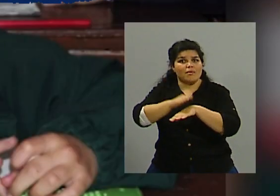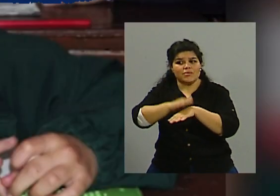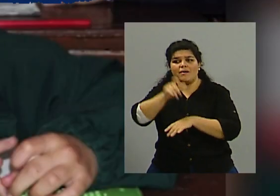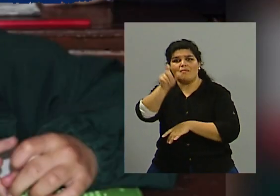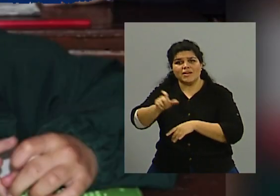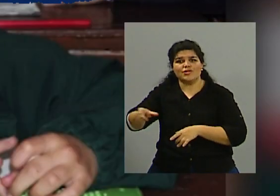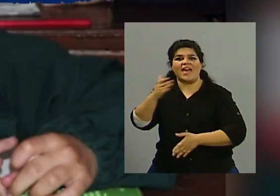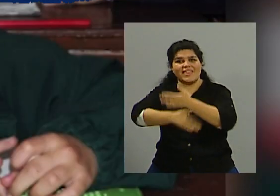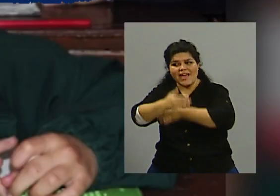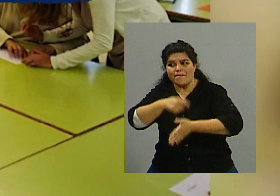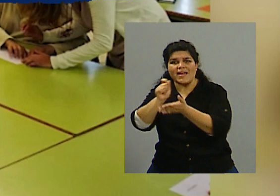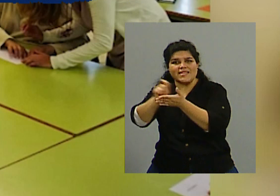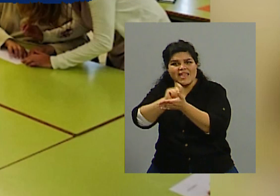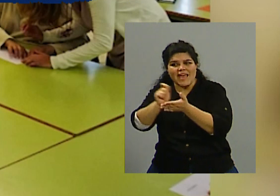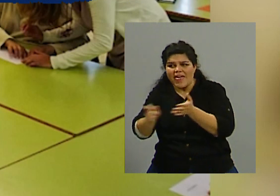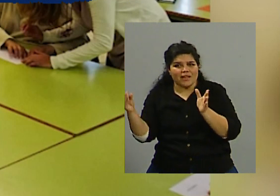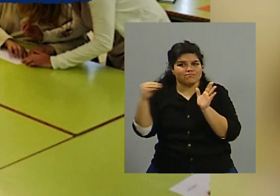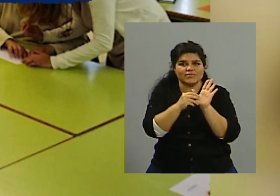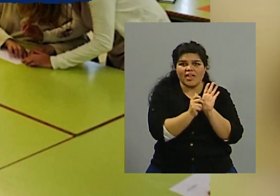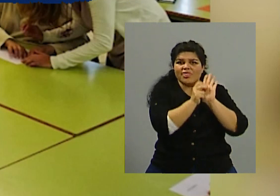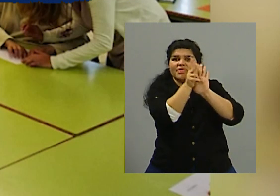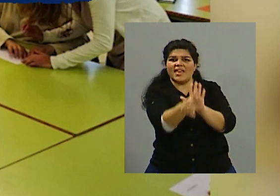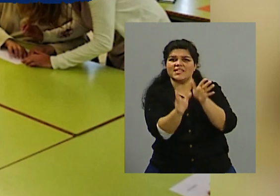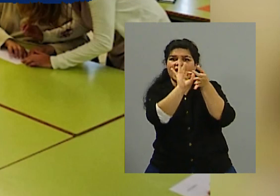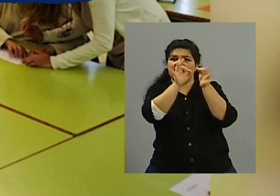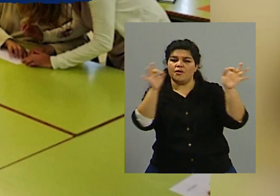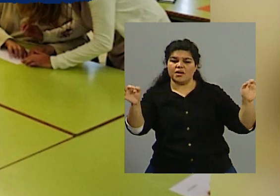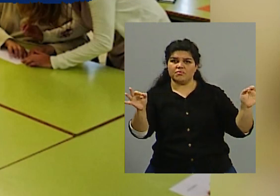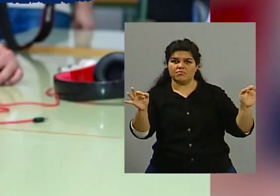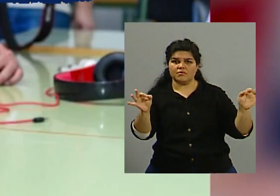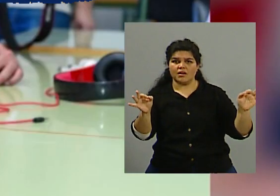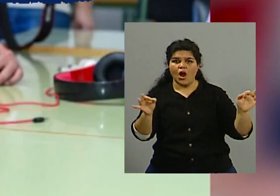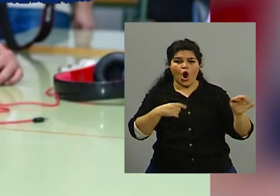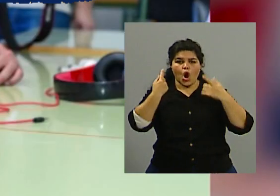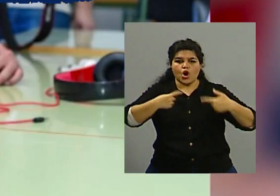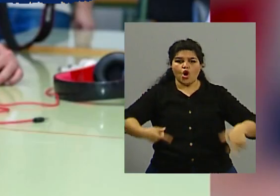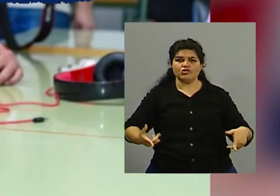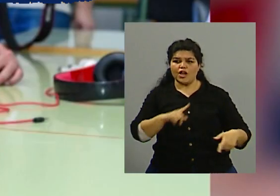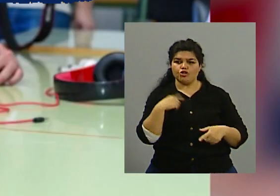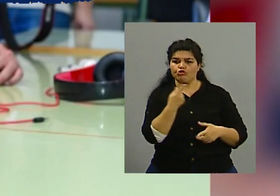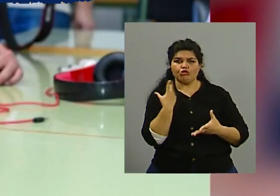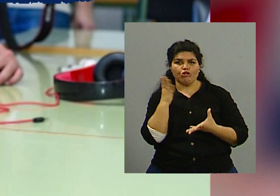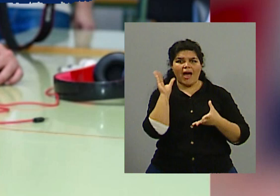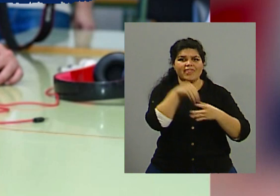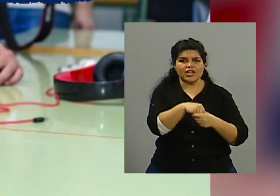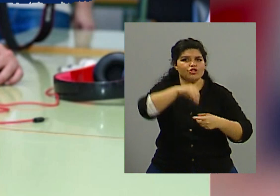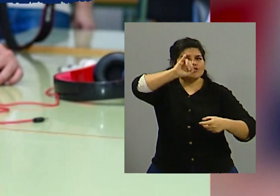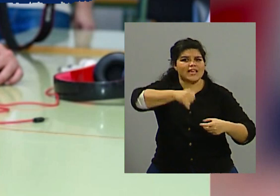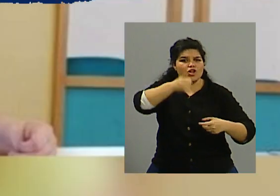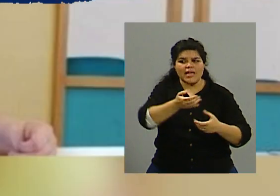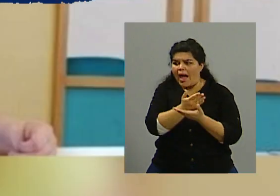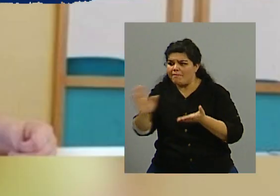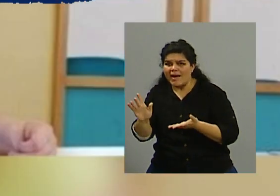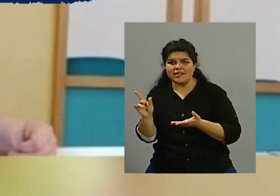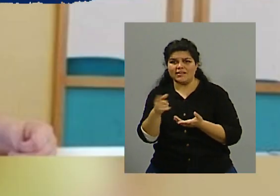ellos plantean nada de nosotros sin nosotros. Y sin embargo, ese lema, esa premisa nunca es tenida en